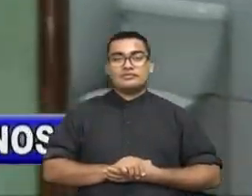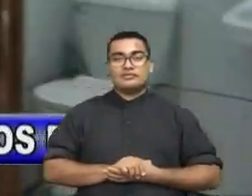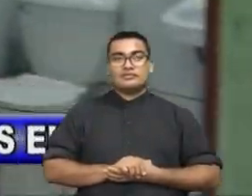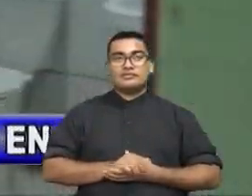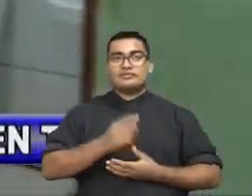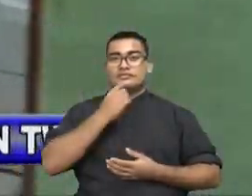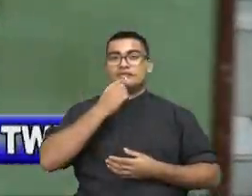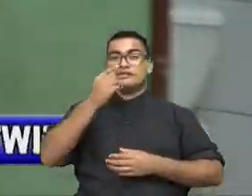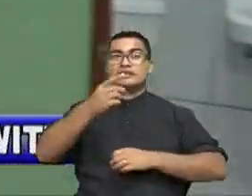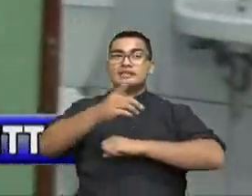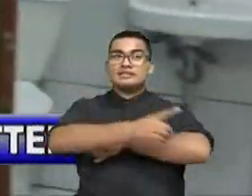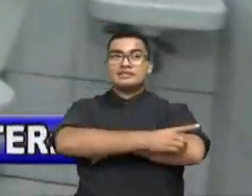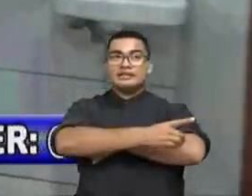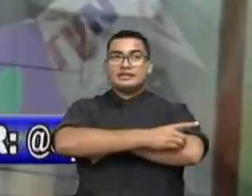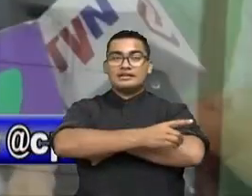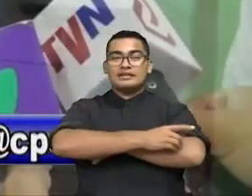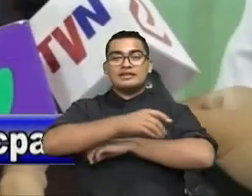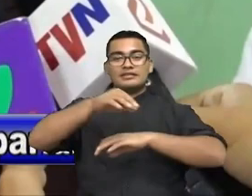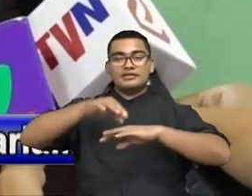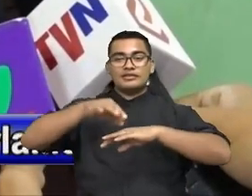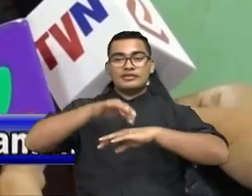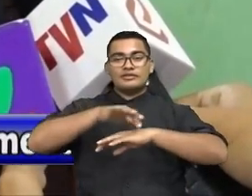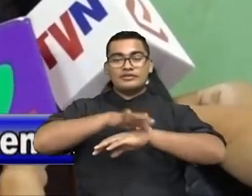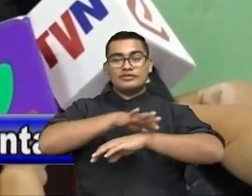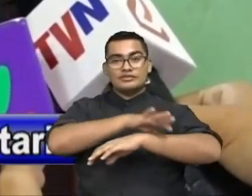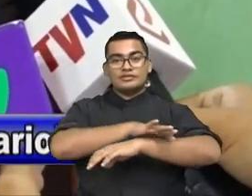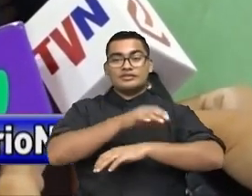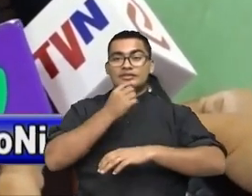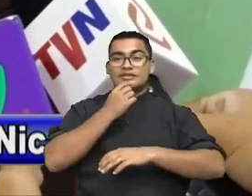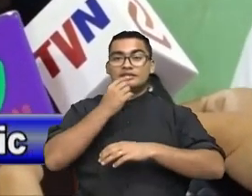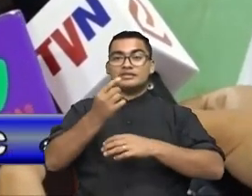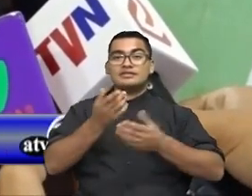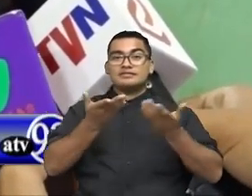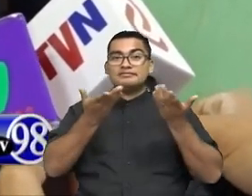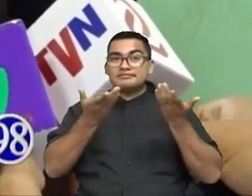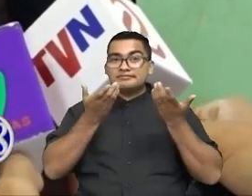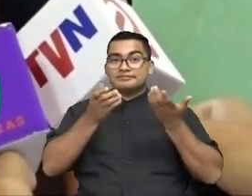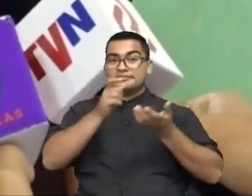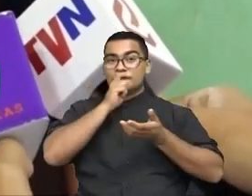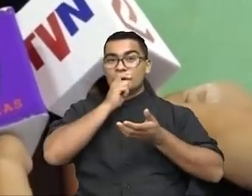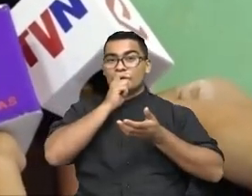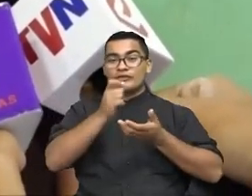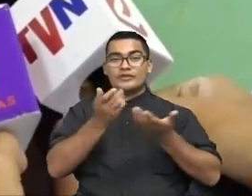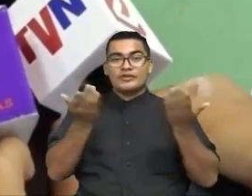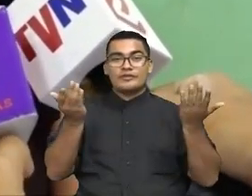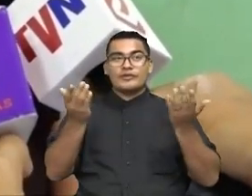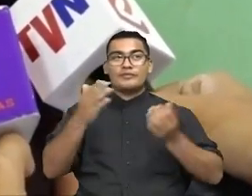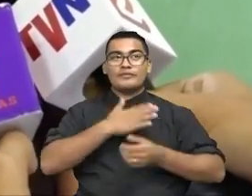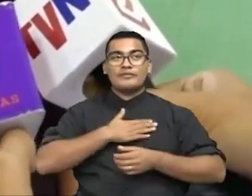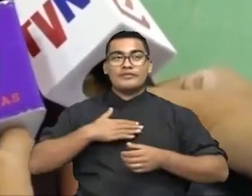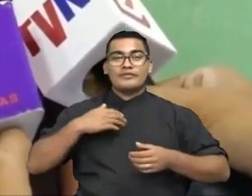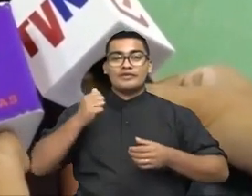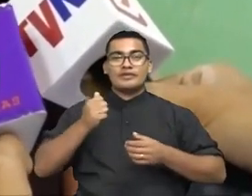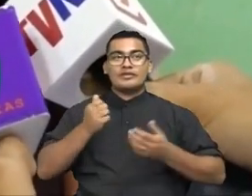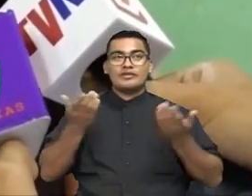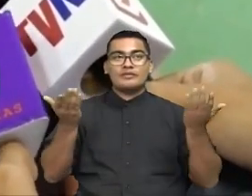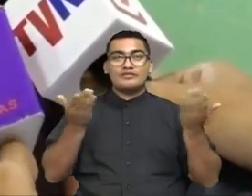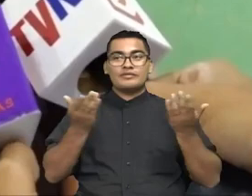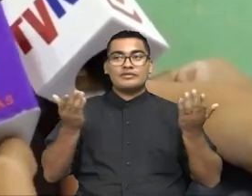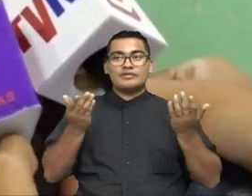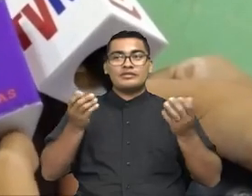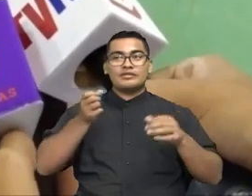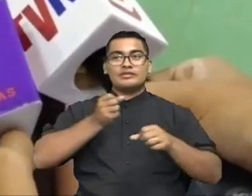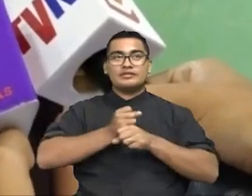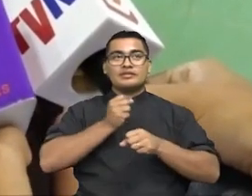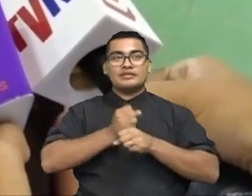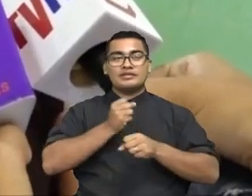Daniel Ortega y la compañera Rosario, ¿verdad?, han estado interesados en que mejorar las condiciones de